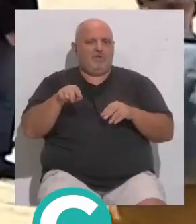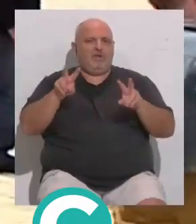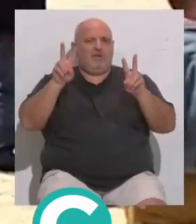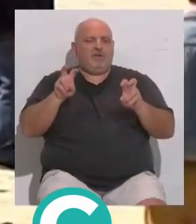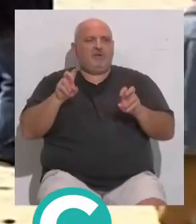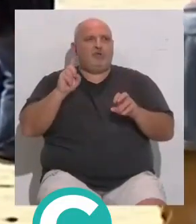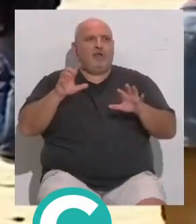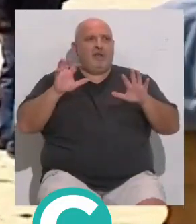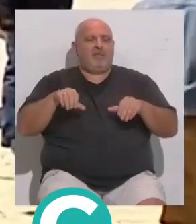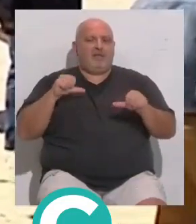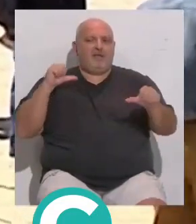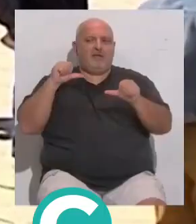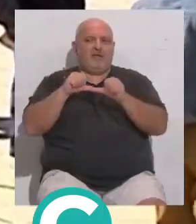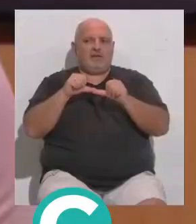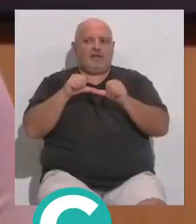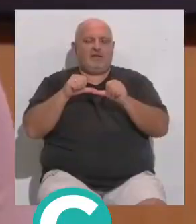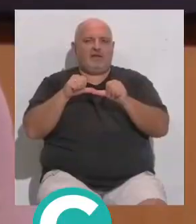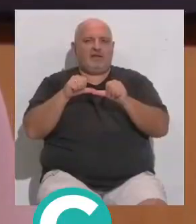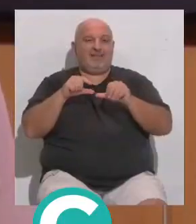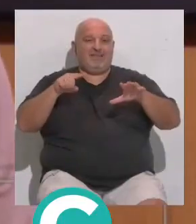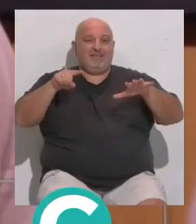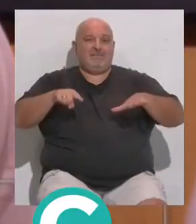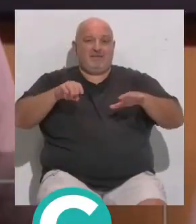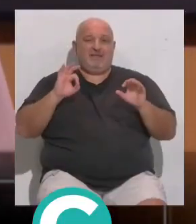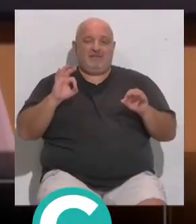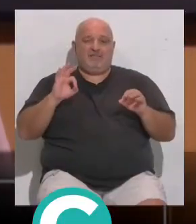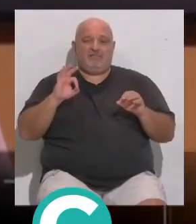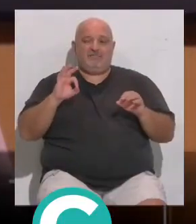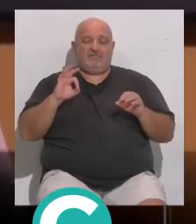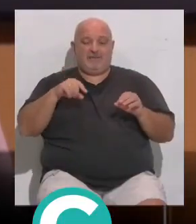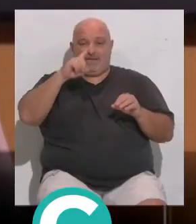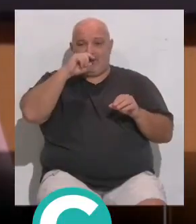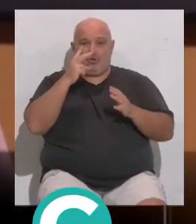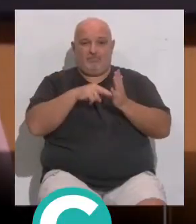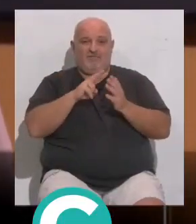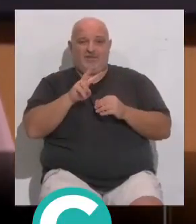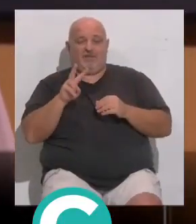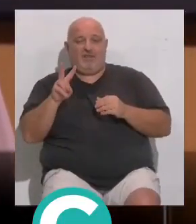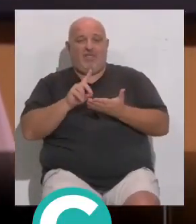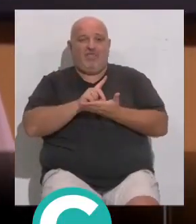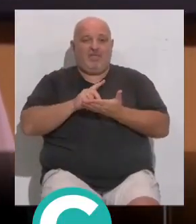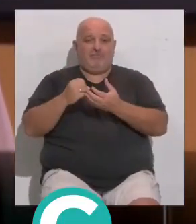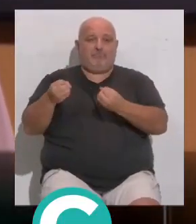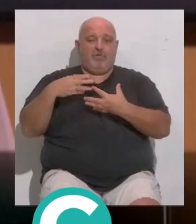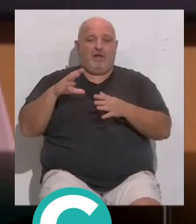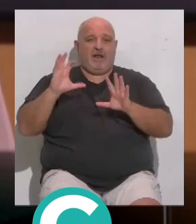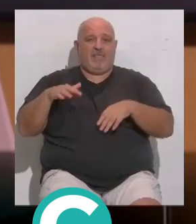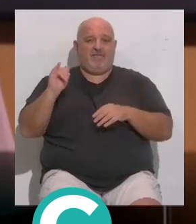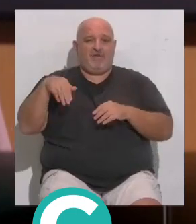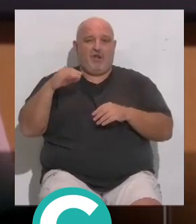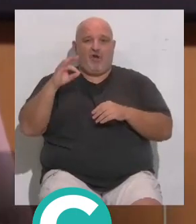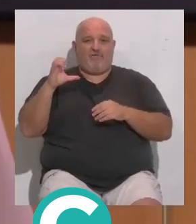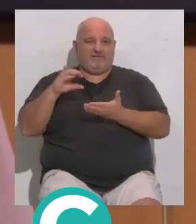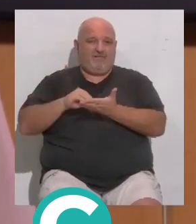en Cádiz, en lo que llevamos en el primer semestre del año, según los datos de la Cádiz Film Office,